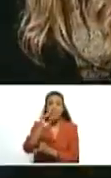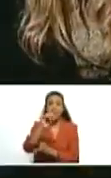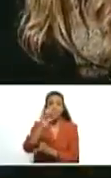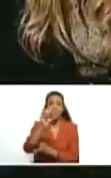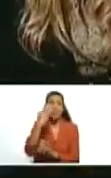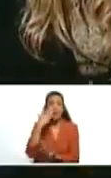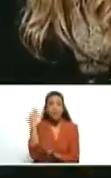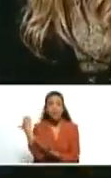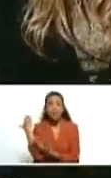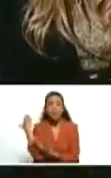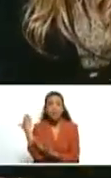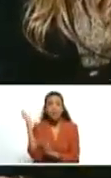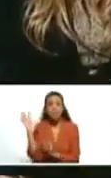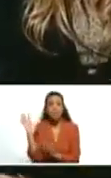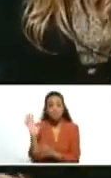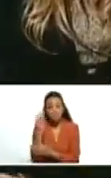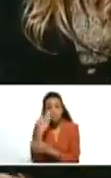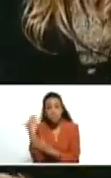Recientemente, pues,